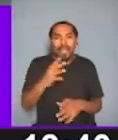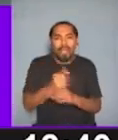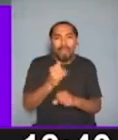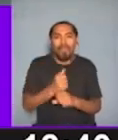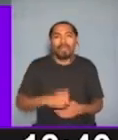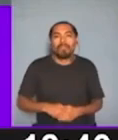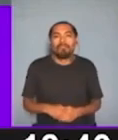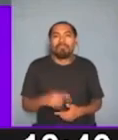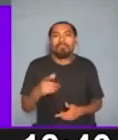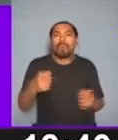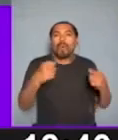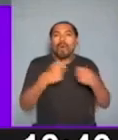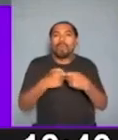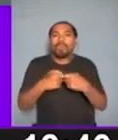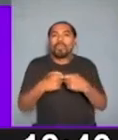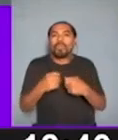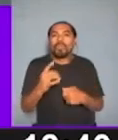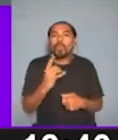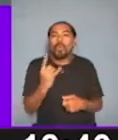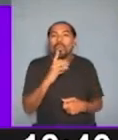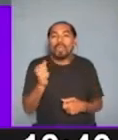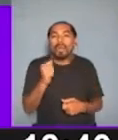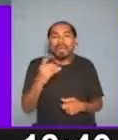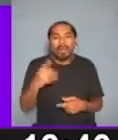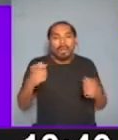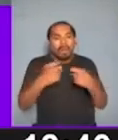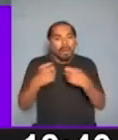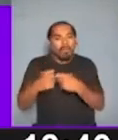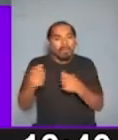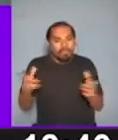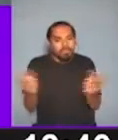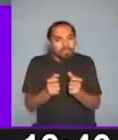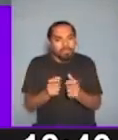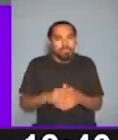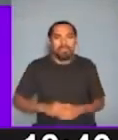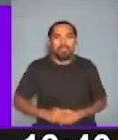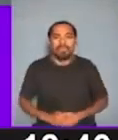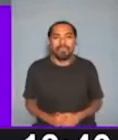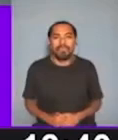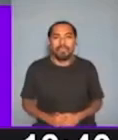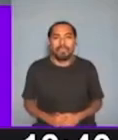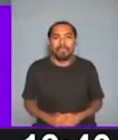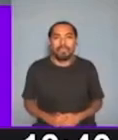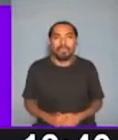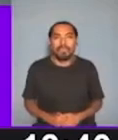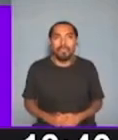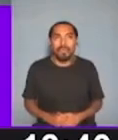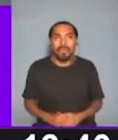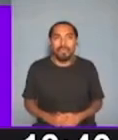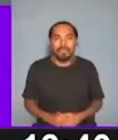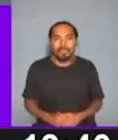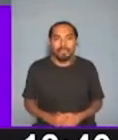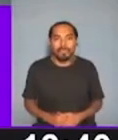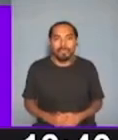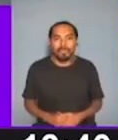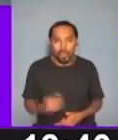es la dirigencia nacional. Roberto Fernández es el que está en estos momentos llevando a cabo este encuentro.